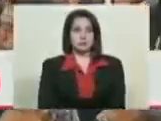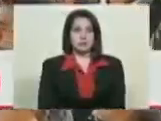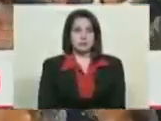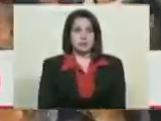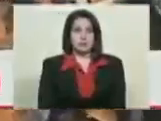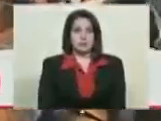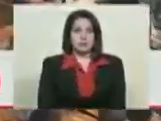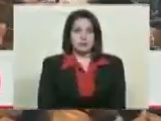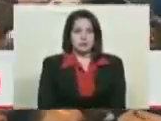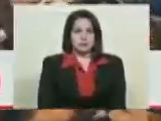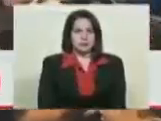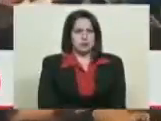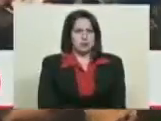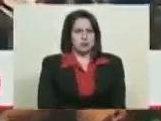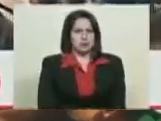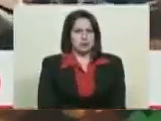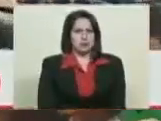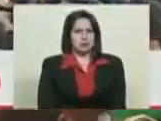Lo digo con humildad.